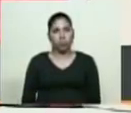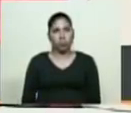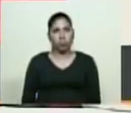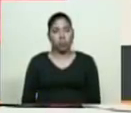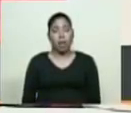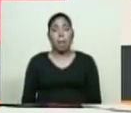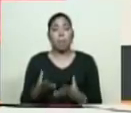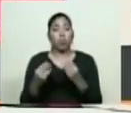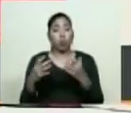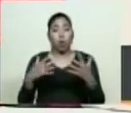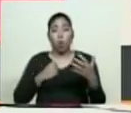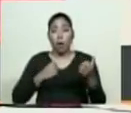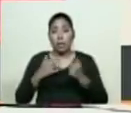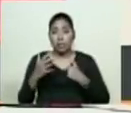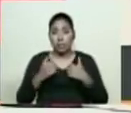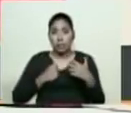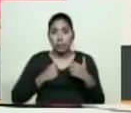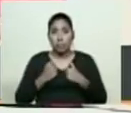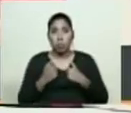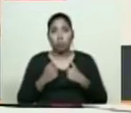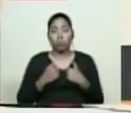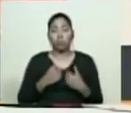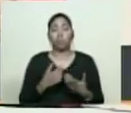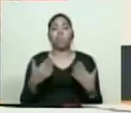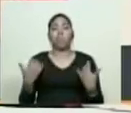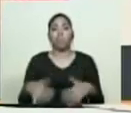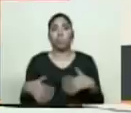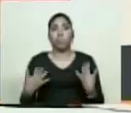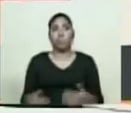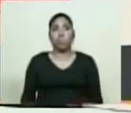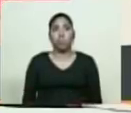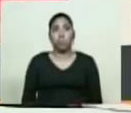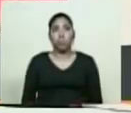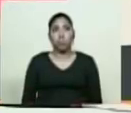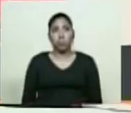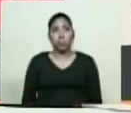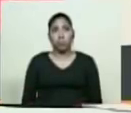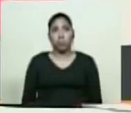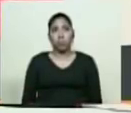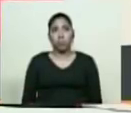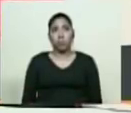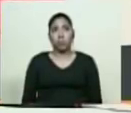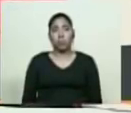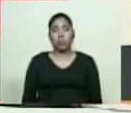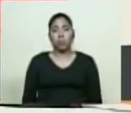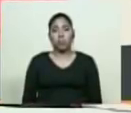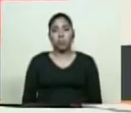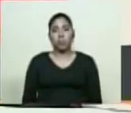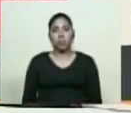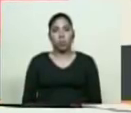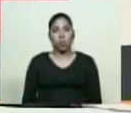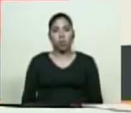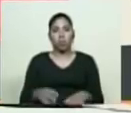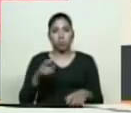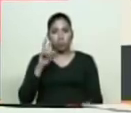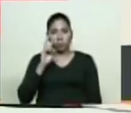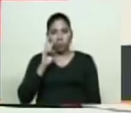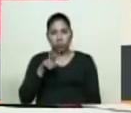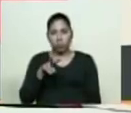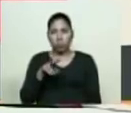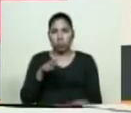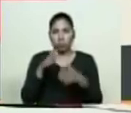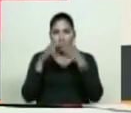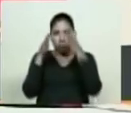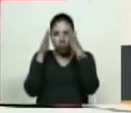egoísmo. Es ver el mundo solo desde lo que nos impacta a nosotros. No de ver el